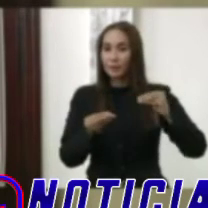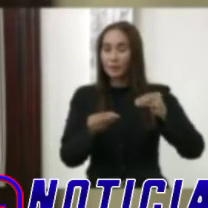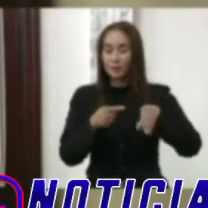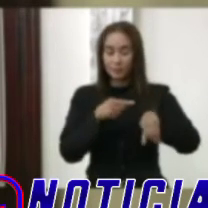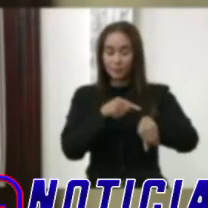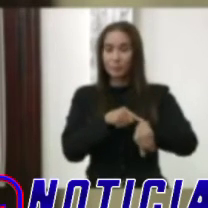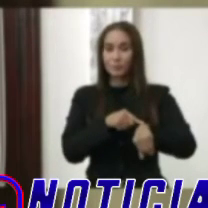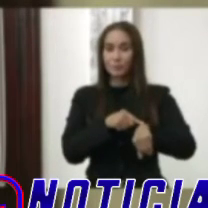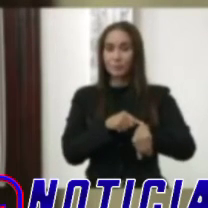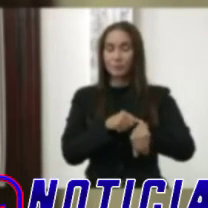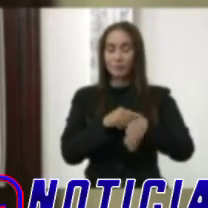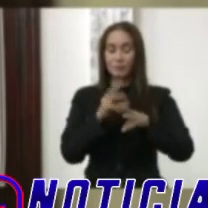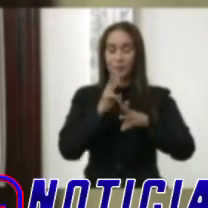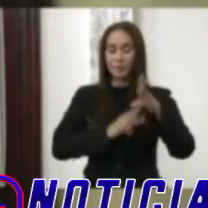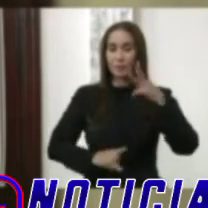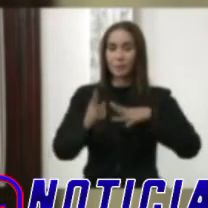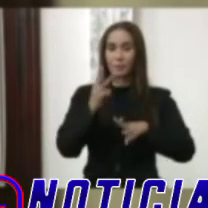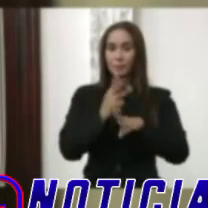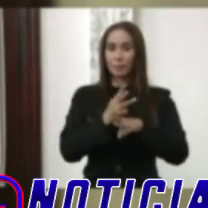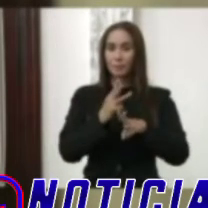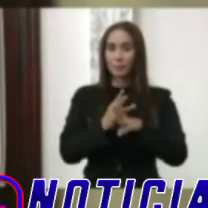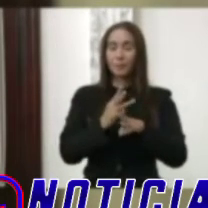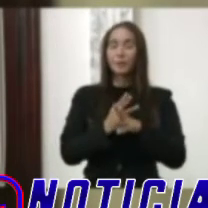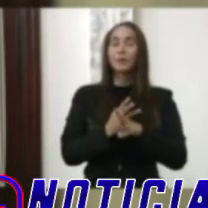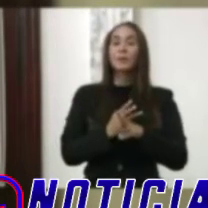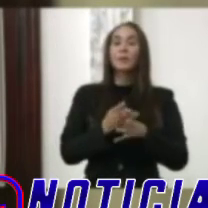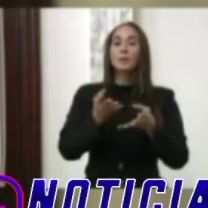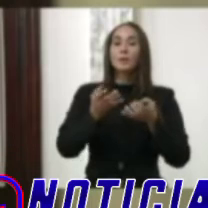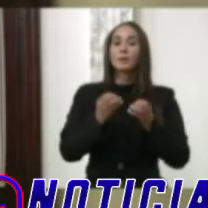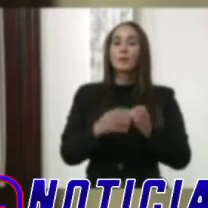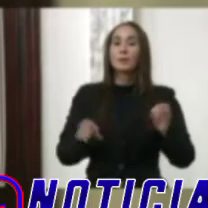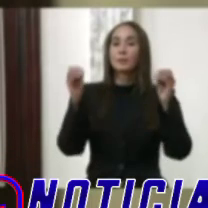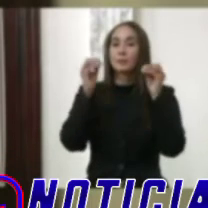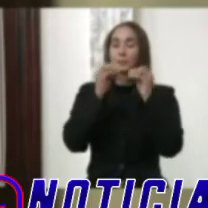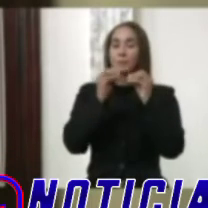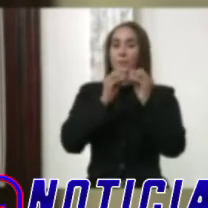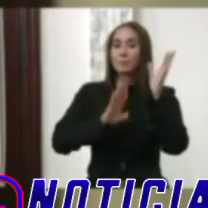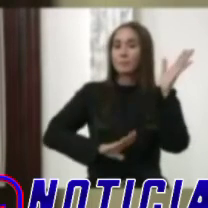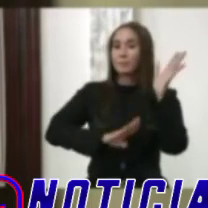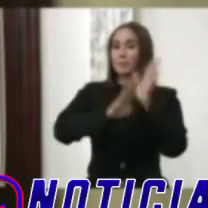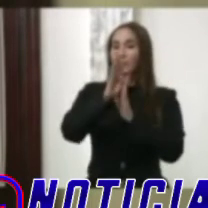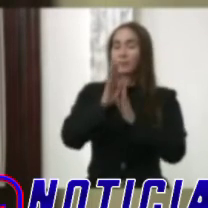global que aspira a grandes metas de progreso y de libertad.